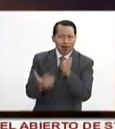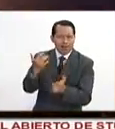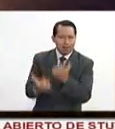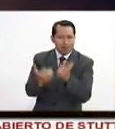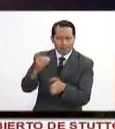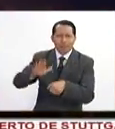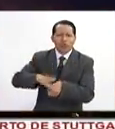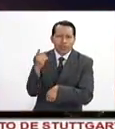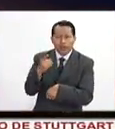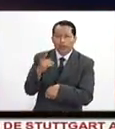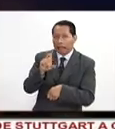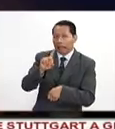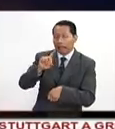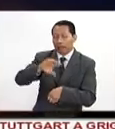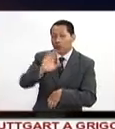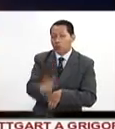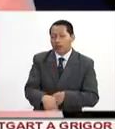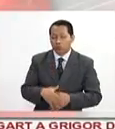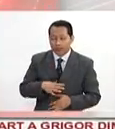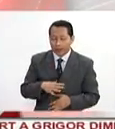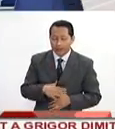hasta el momento 30 muertos.